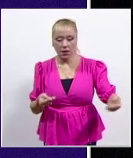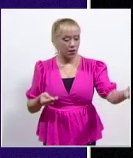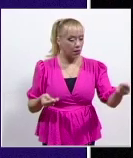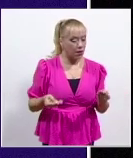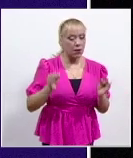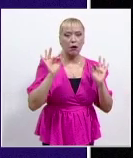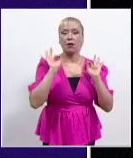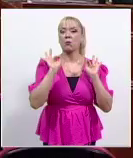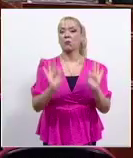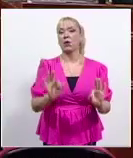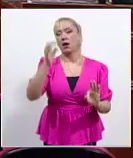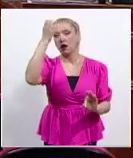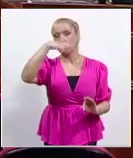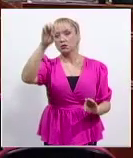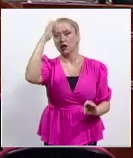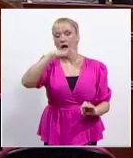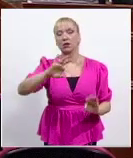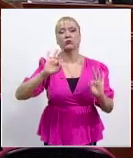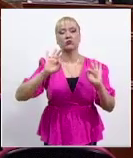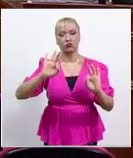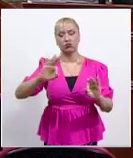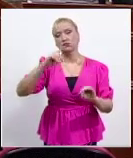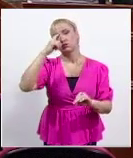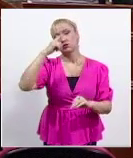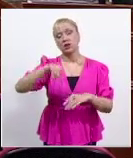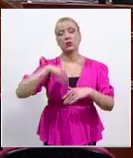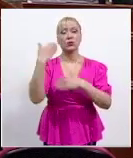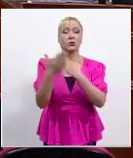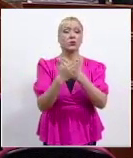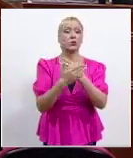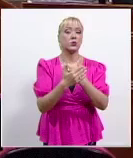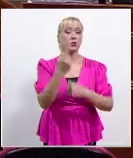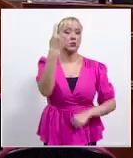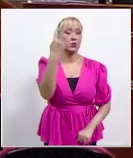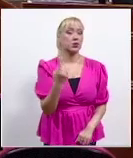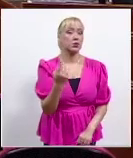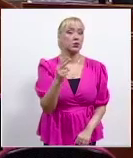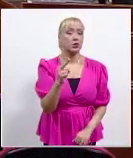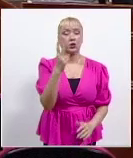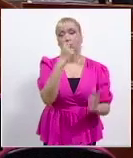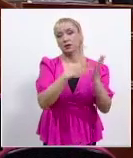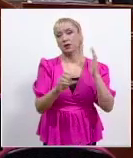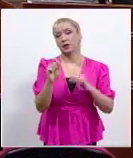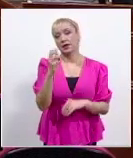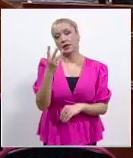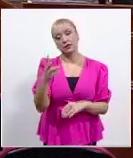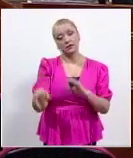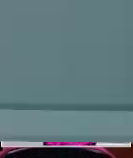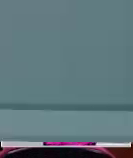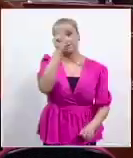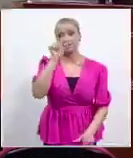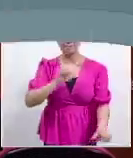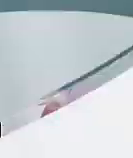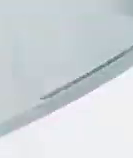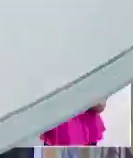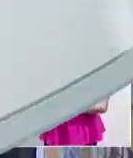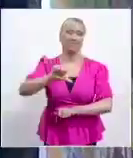a ocupar las 2 plazas que quedarán vacantes a partir del 1 de noviembre de 2023.